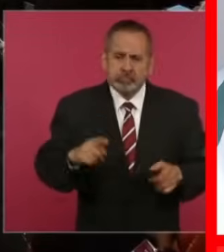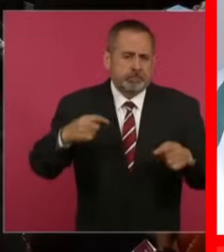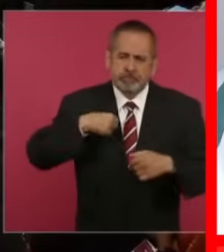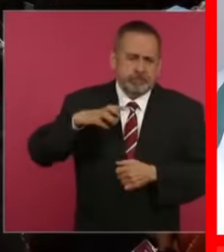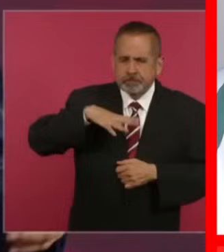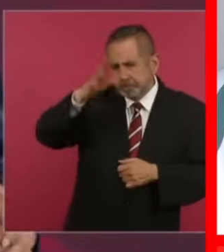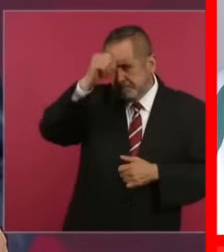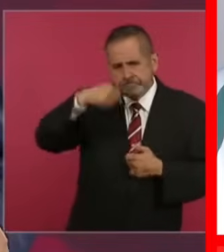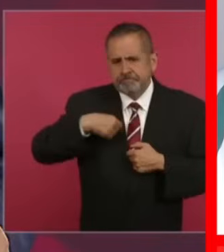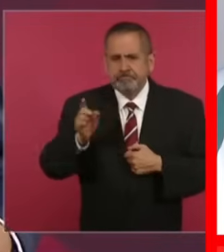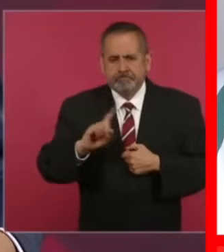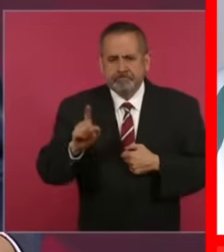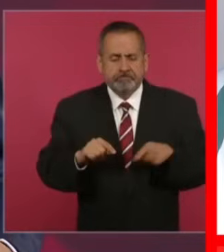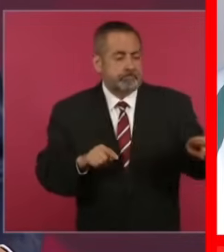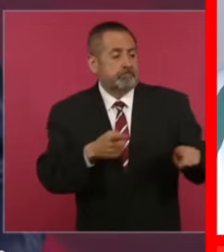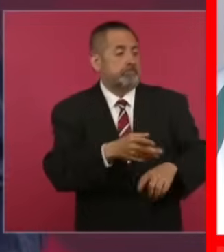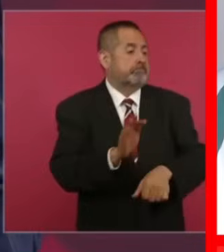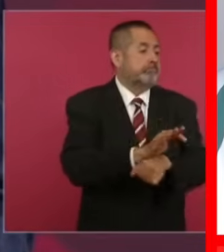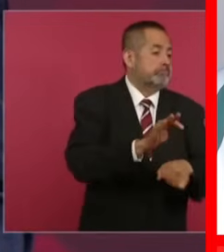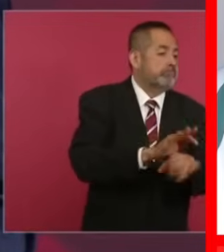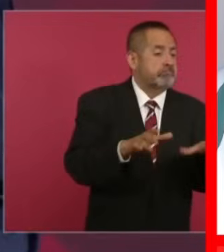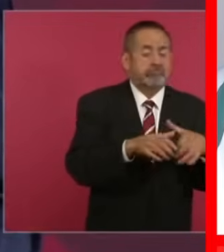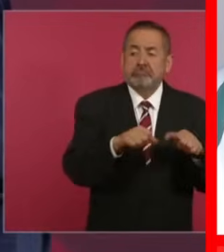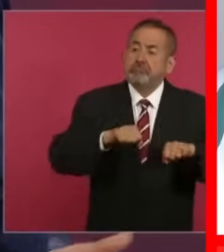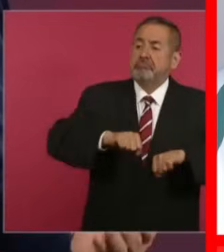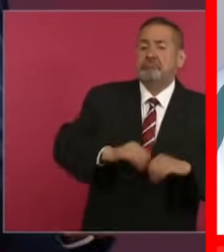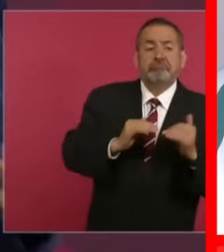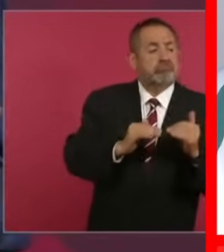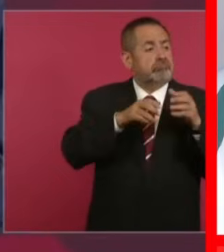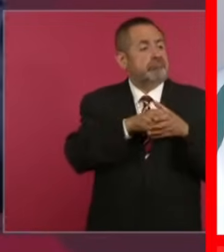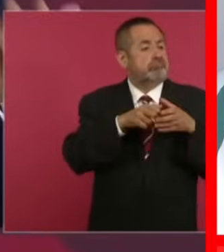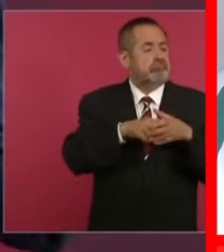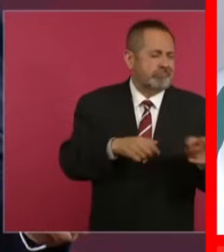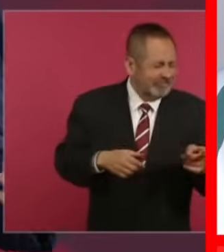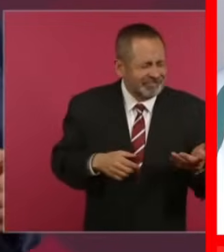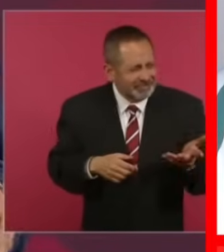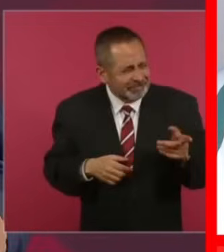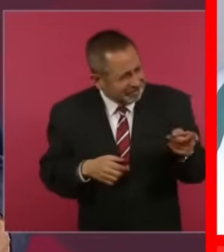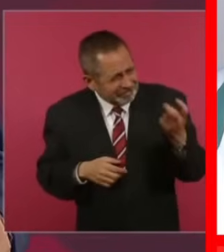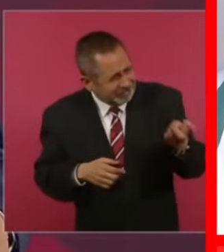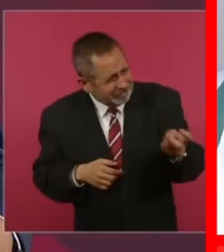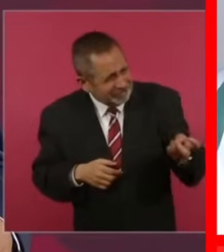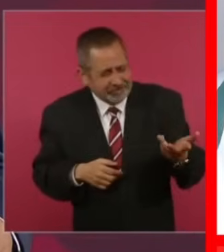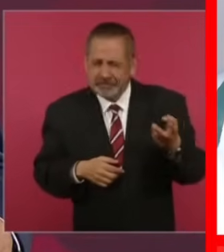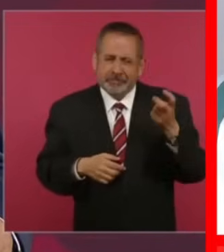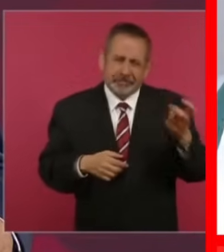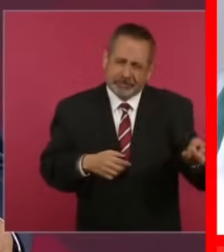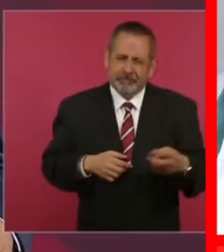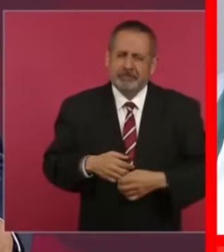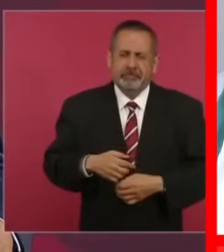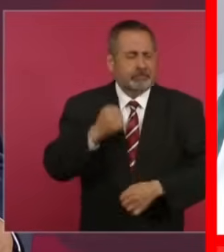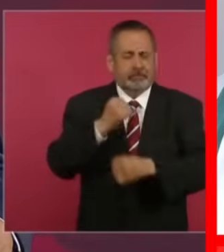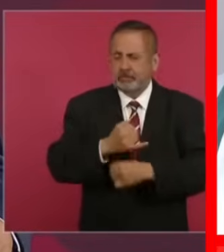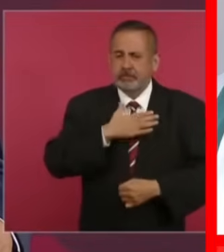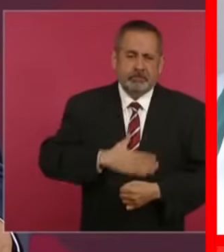Comparto el que defiendan privilegios porque se me hace muy Injusto